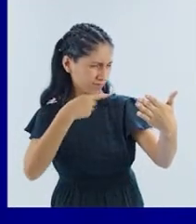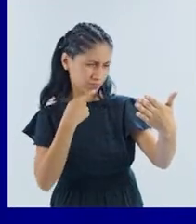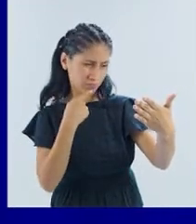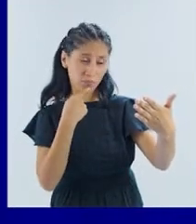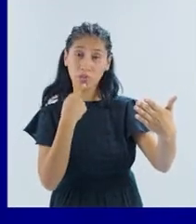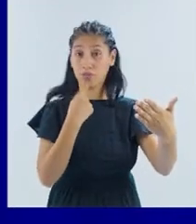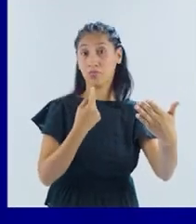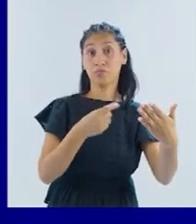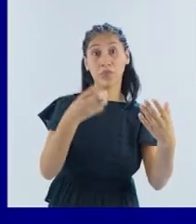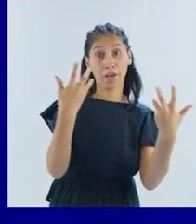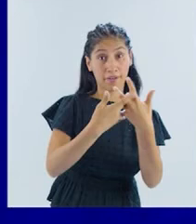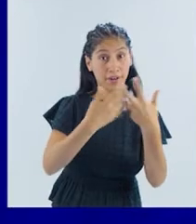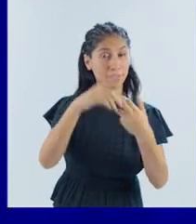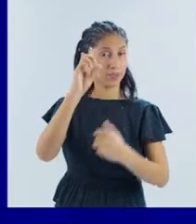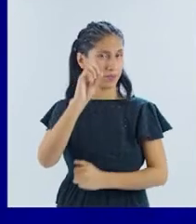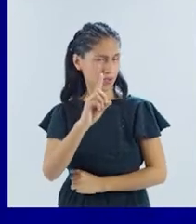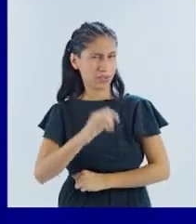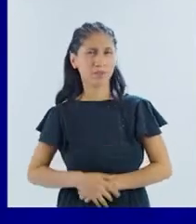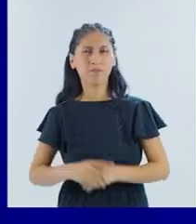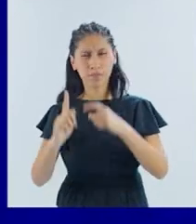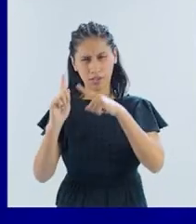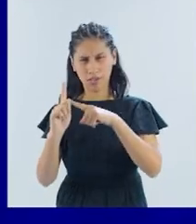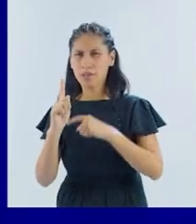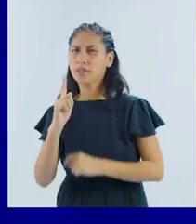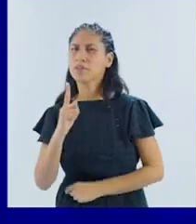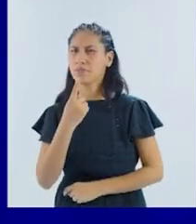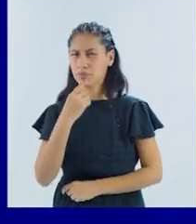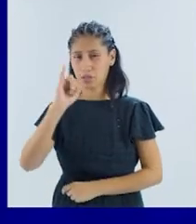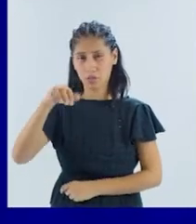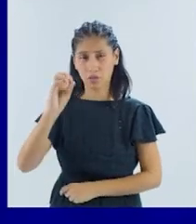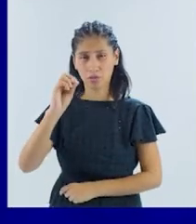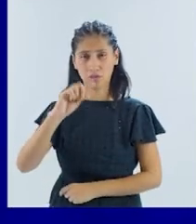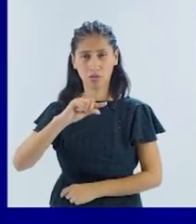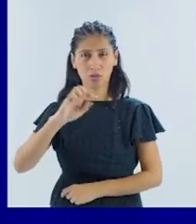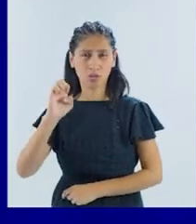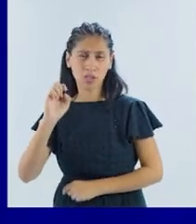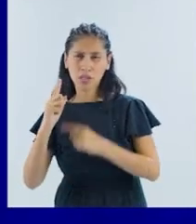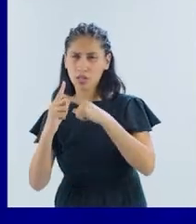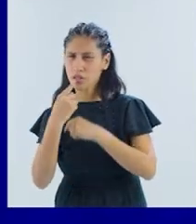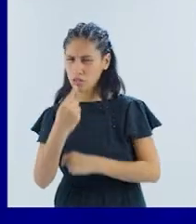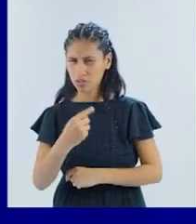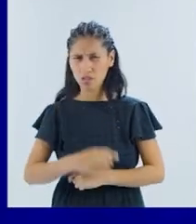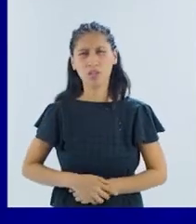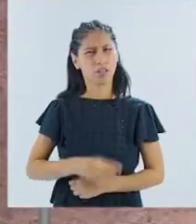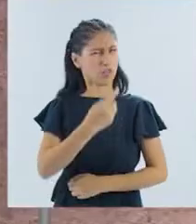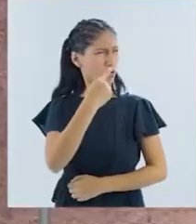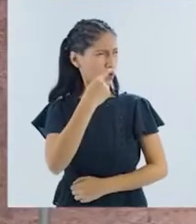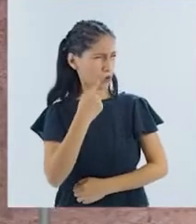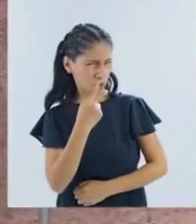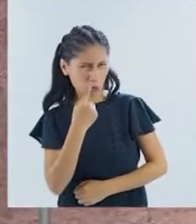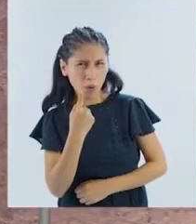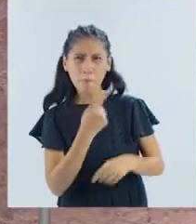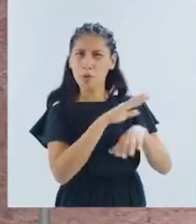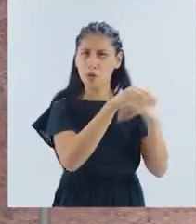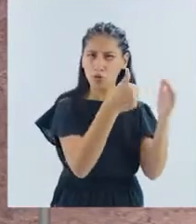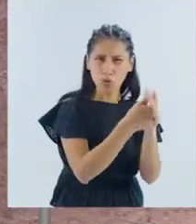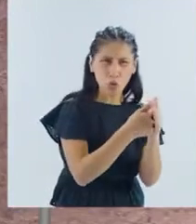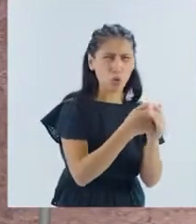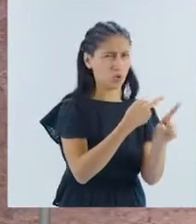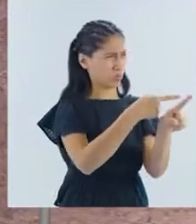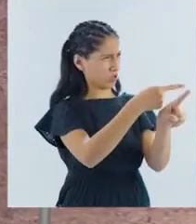correcta es la alternativa D, porque Jorge señala que los hombres no pueden darle sentido o forma a su